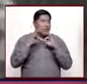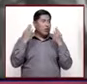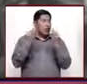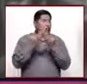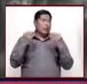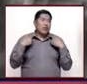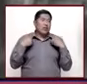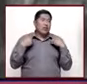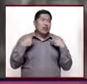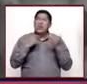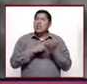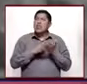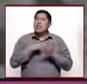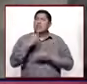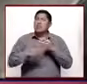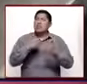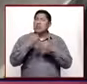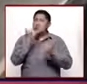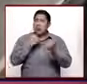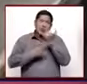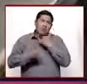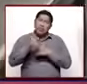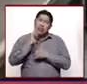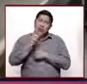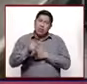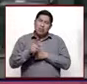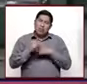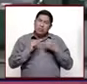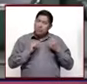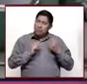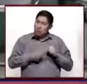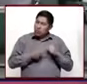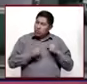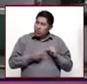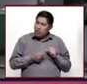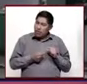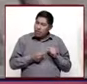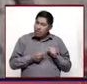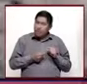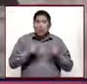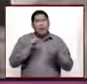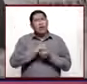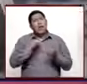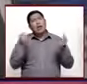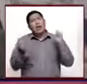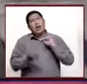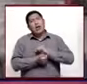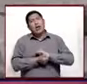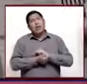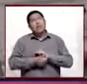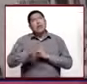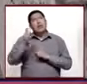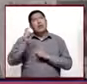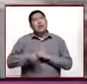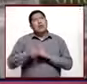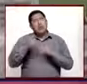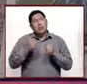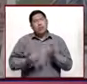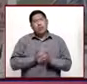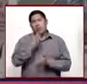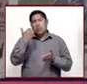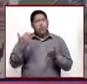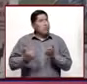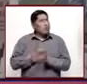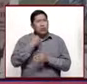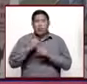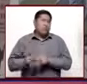familiares, porque sí. Esto de generaciones realmente nos duele que cambie, pero hay que realmente renovarse, hay que